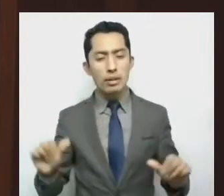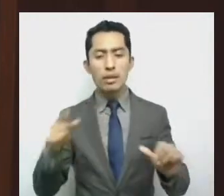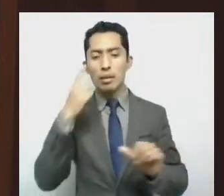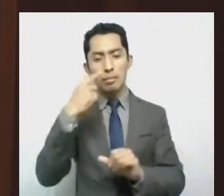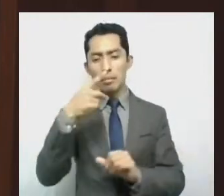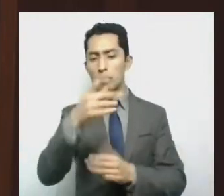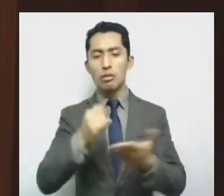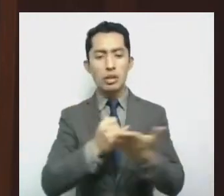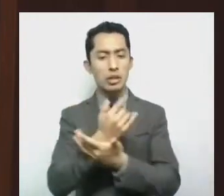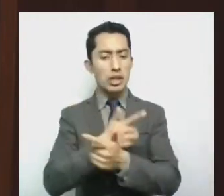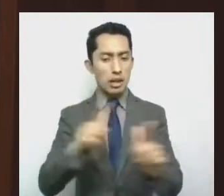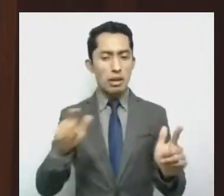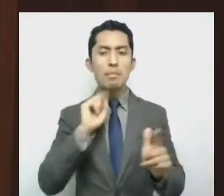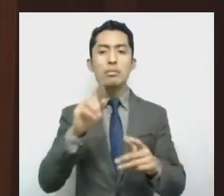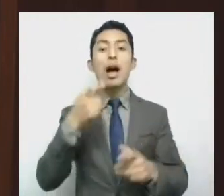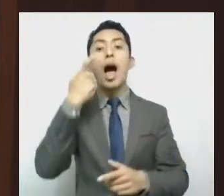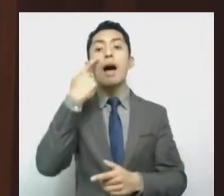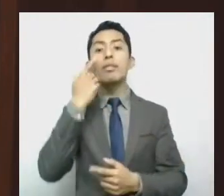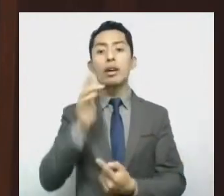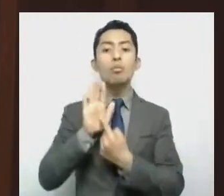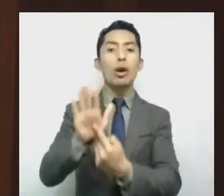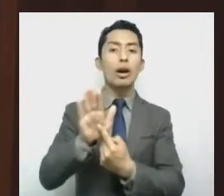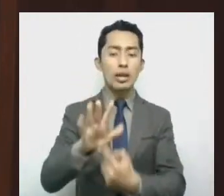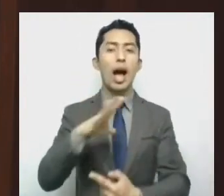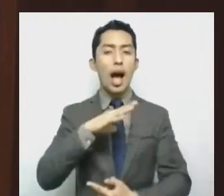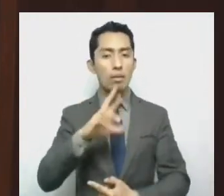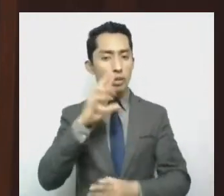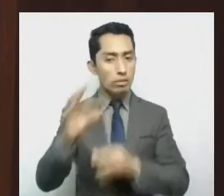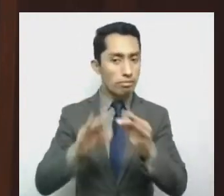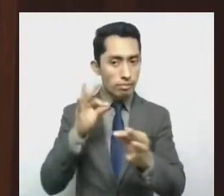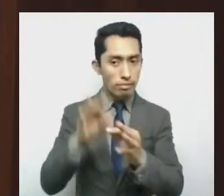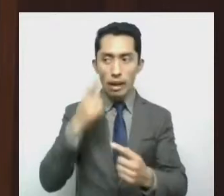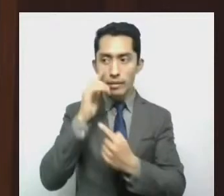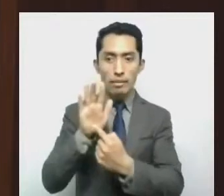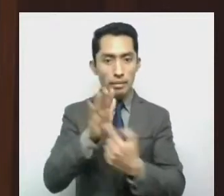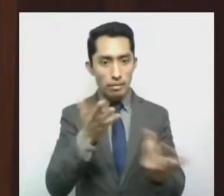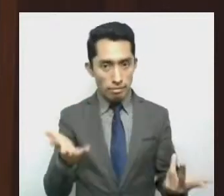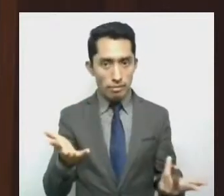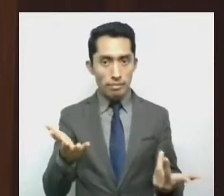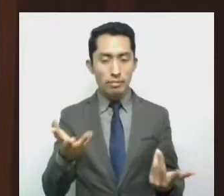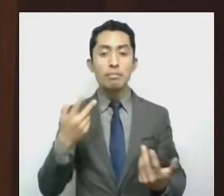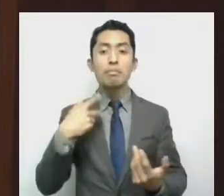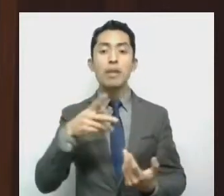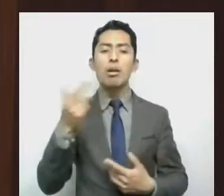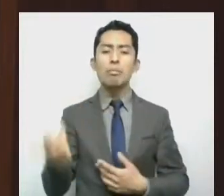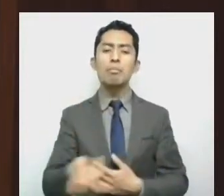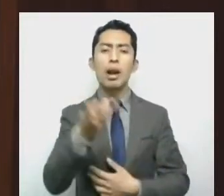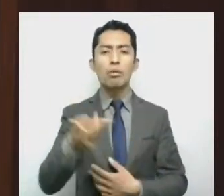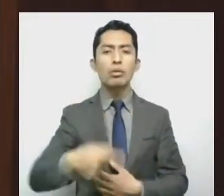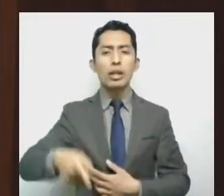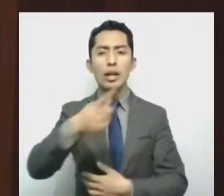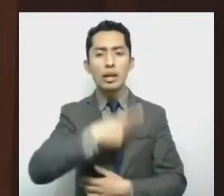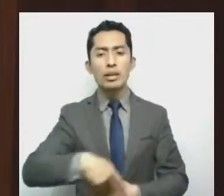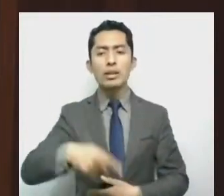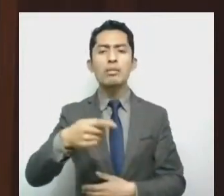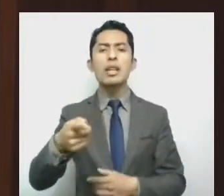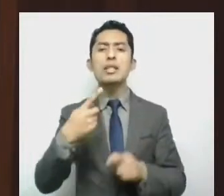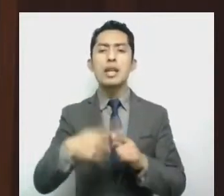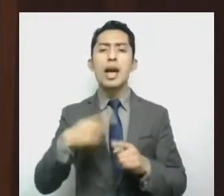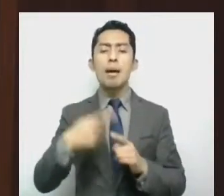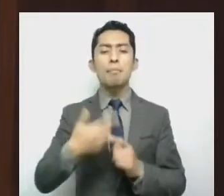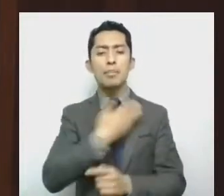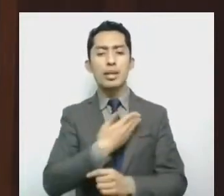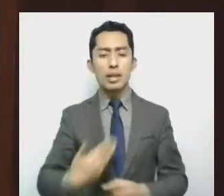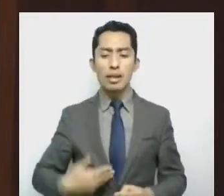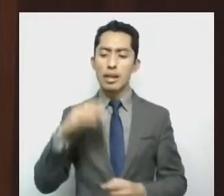todo con resultados. Pero ¿a quién de nosotros Nos dijo Andrés Manuel o cualquiera de